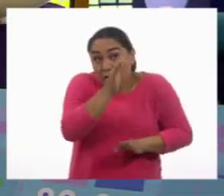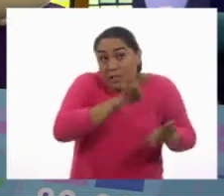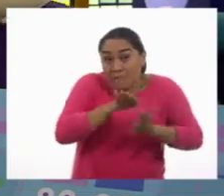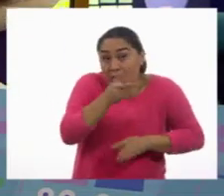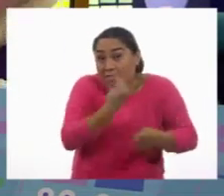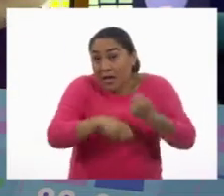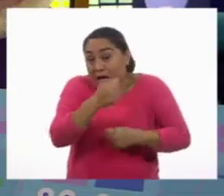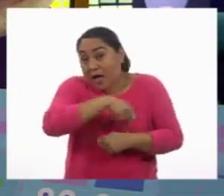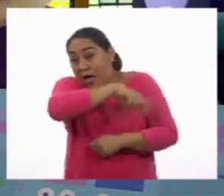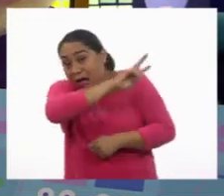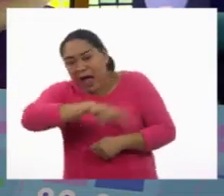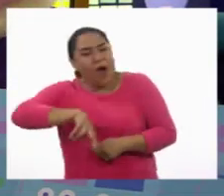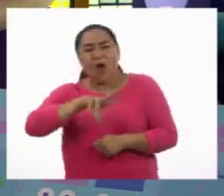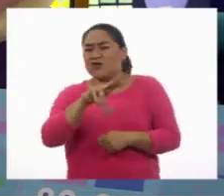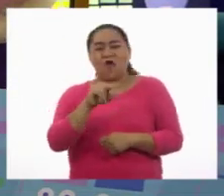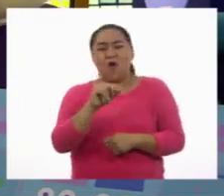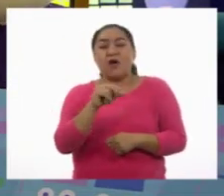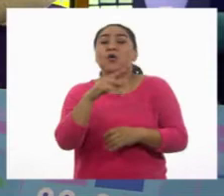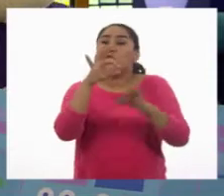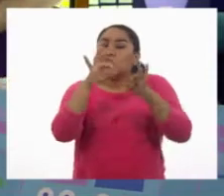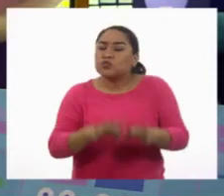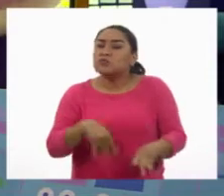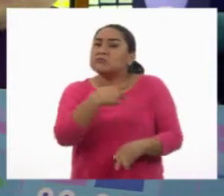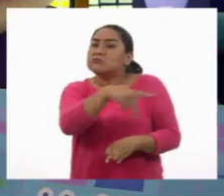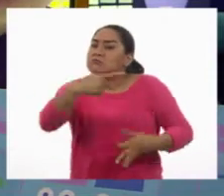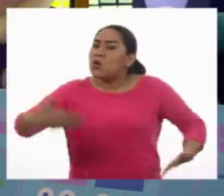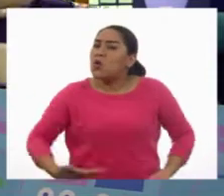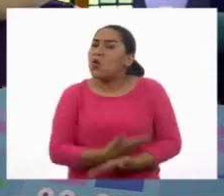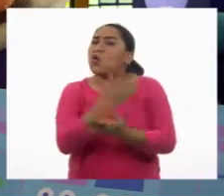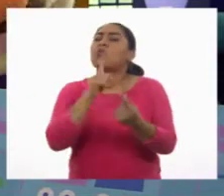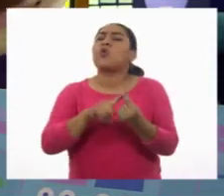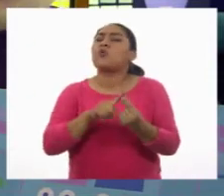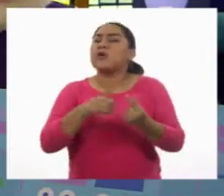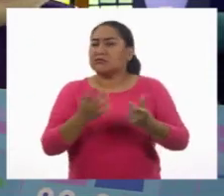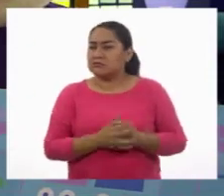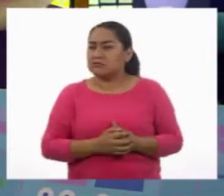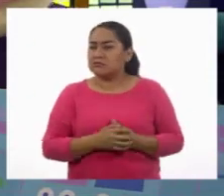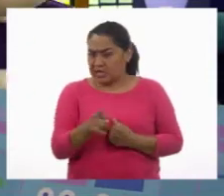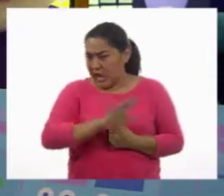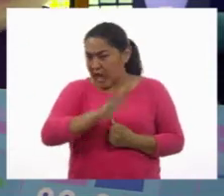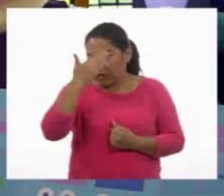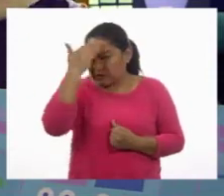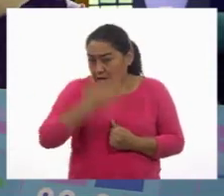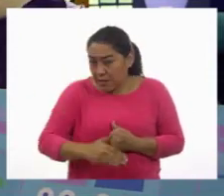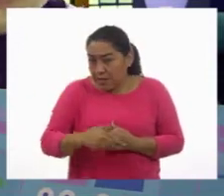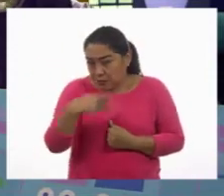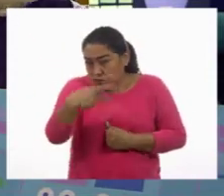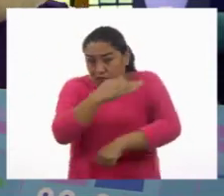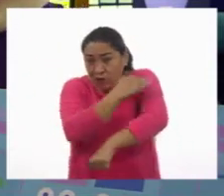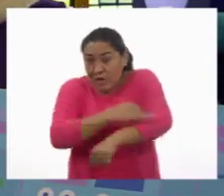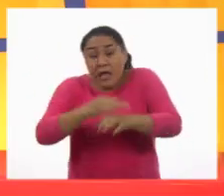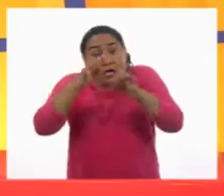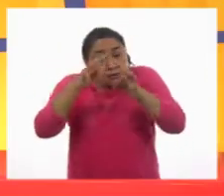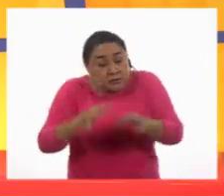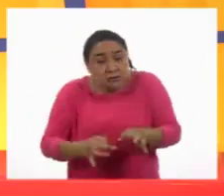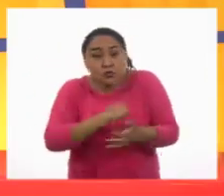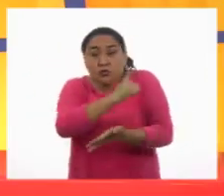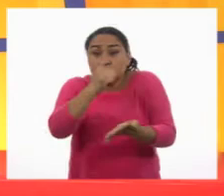a la casa, sino a su lugar de origen. ¿Saben si su familia siempre ha vivido en la ciudad donde viven actualmente?